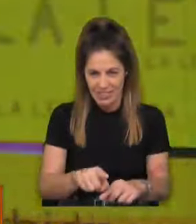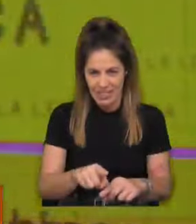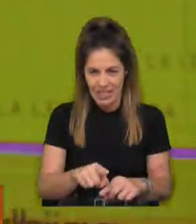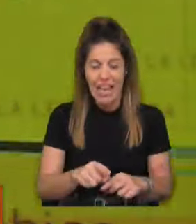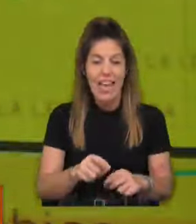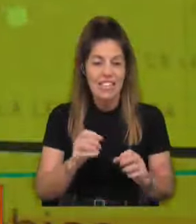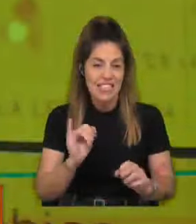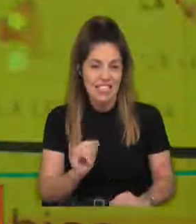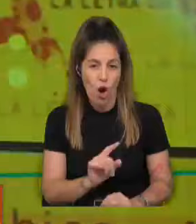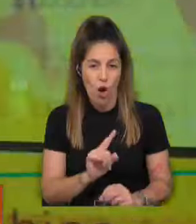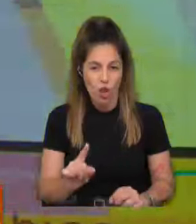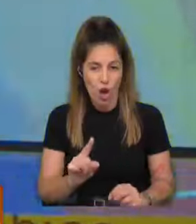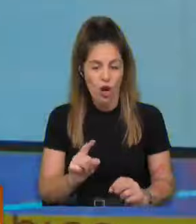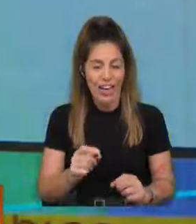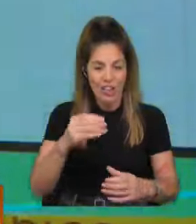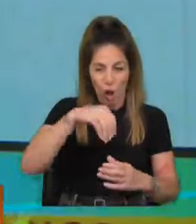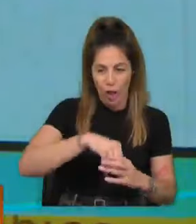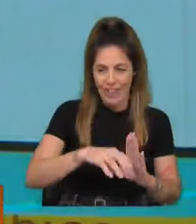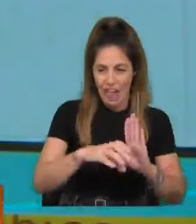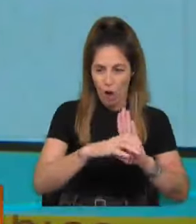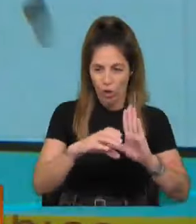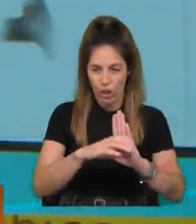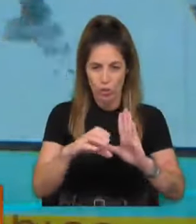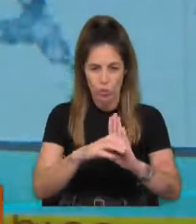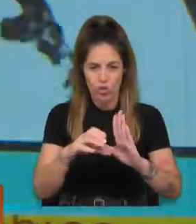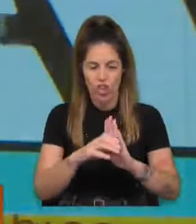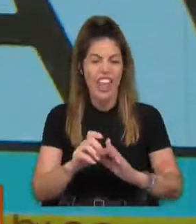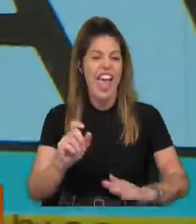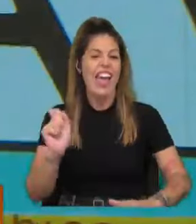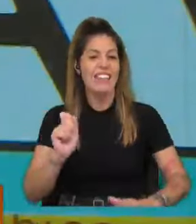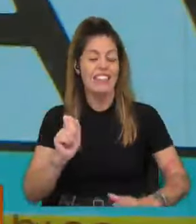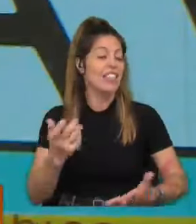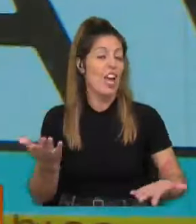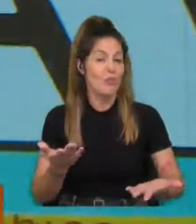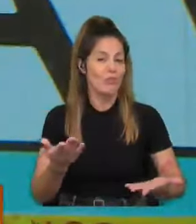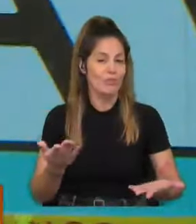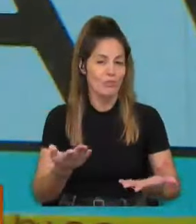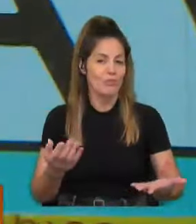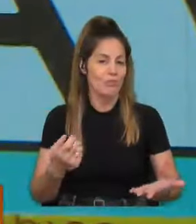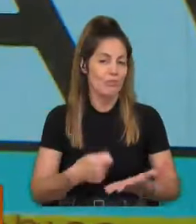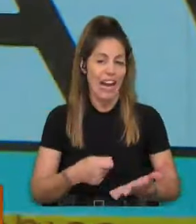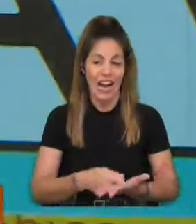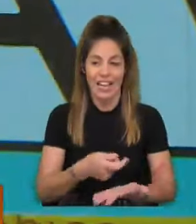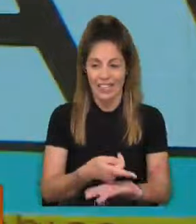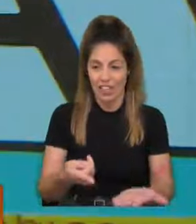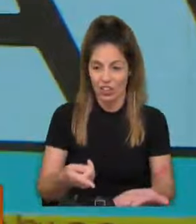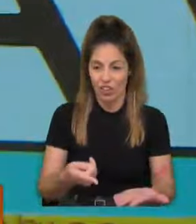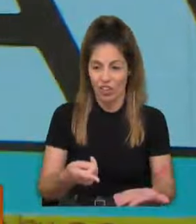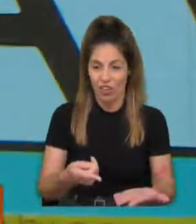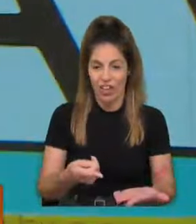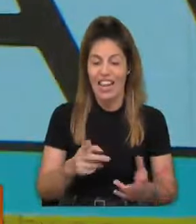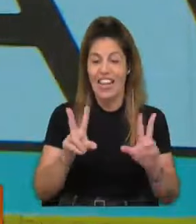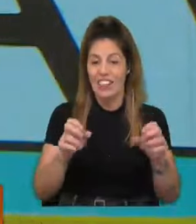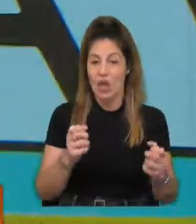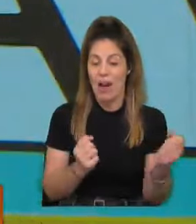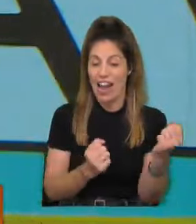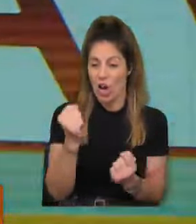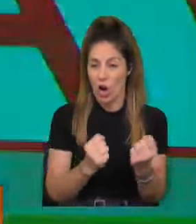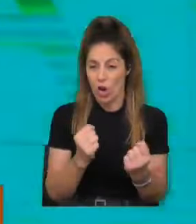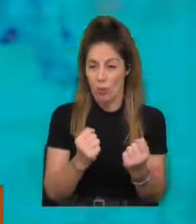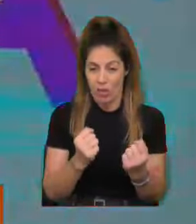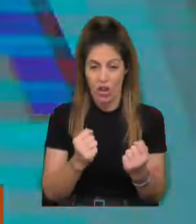pertinencia de que esto quede fijo en la constitución en quién paga esto es decir en en el cambio económico que significaría